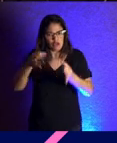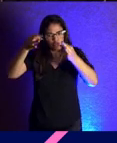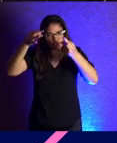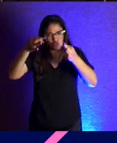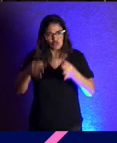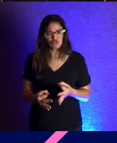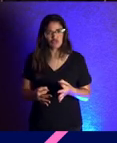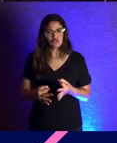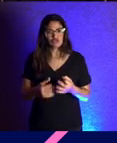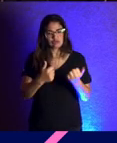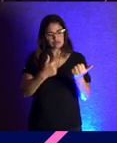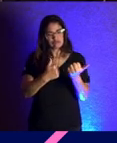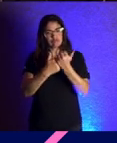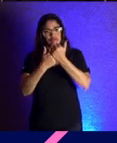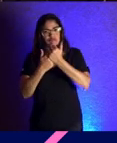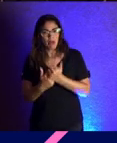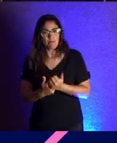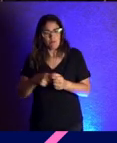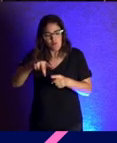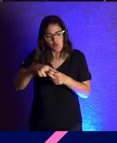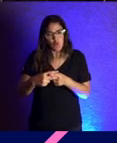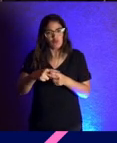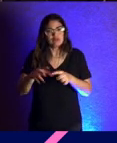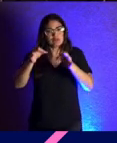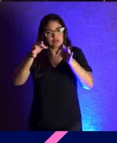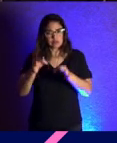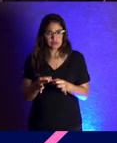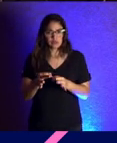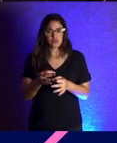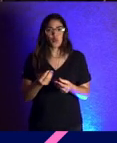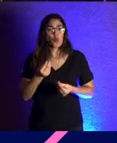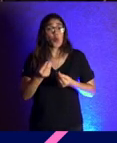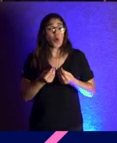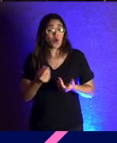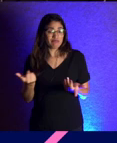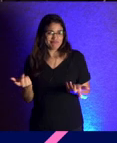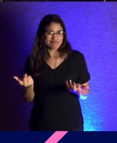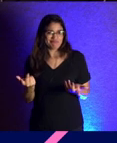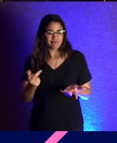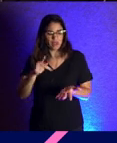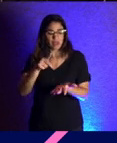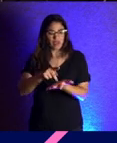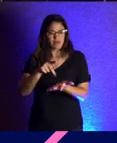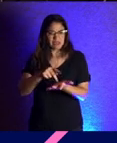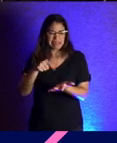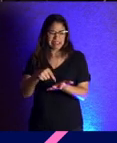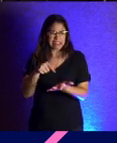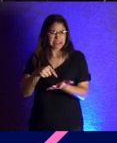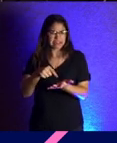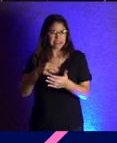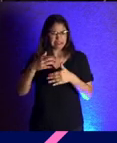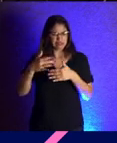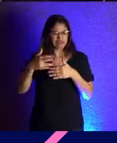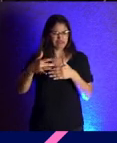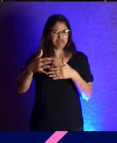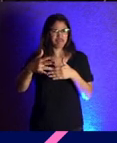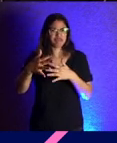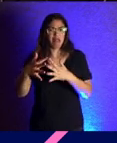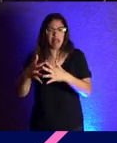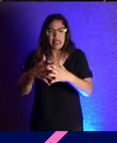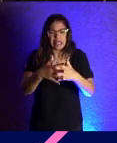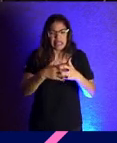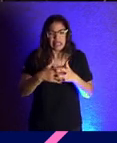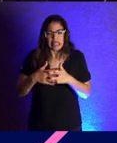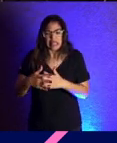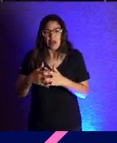y para eso es más complicado para escoger las canciones o de una